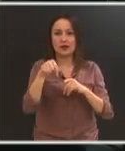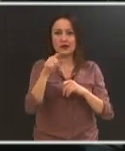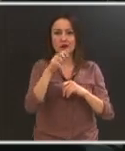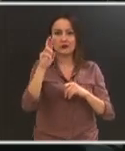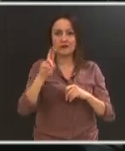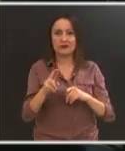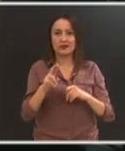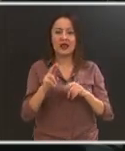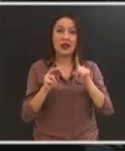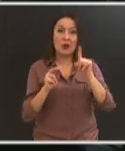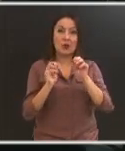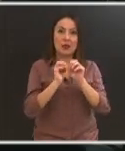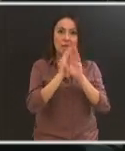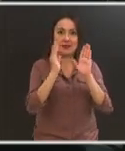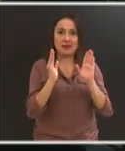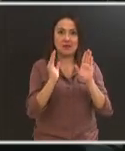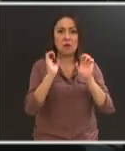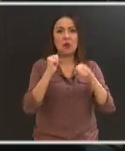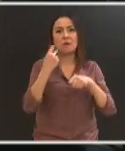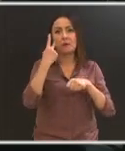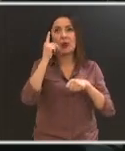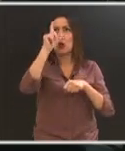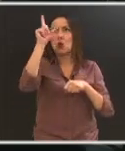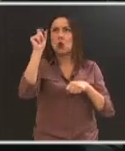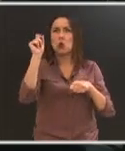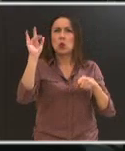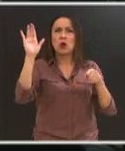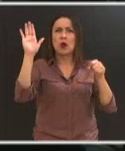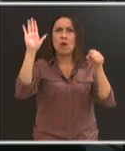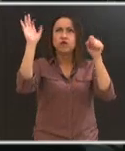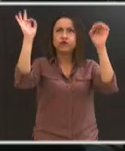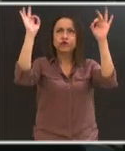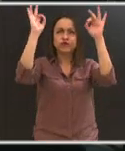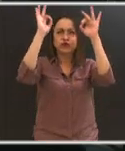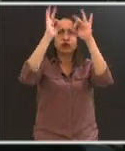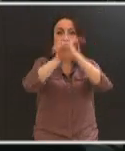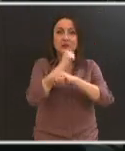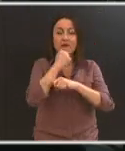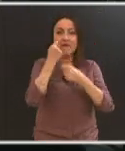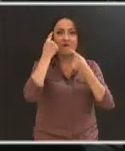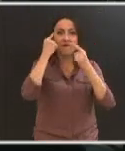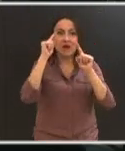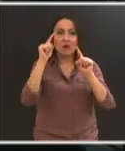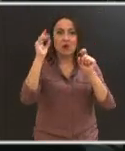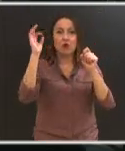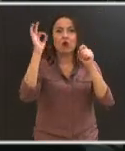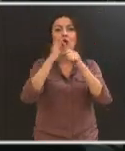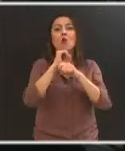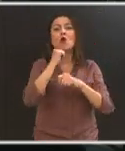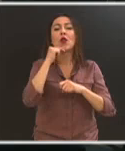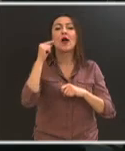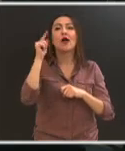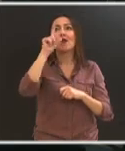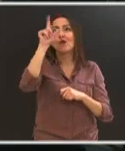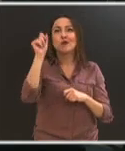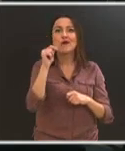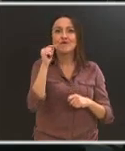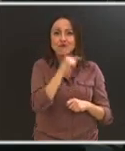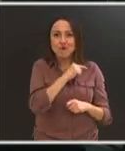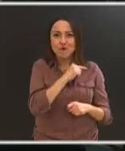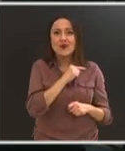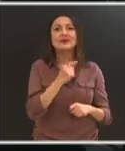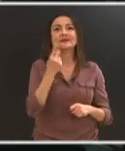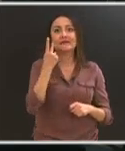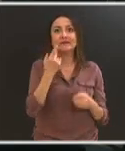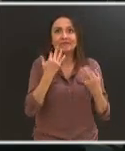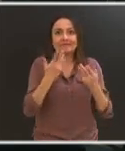verá eso de la 1 de la mañana, o sea, podremos ver la luna completamente inmersa en la umbra terrestre, se verá el famoso fenómeno de la luna roja. Entonces es un fenómeno pues, que